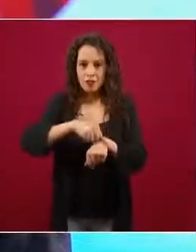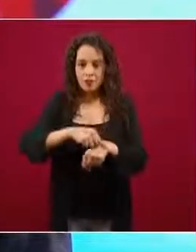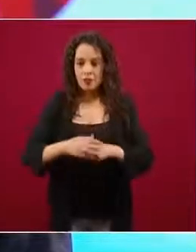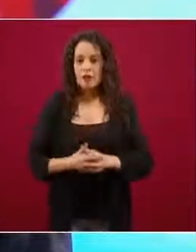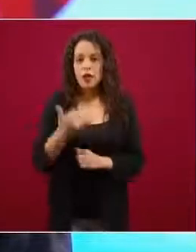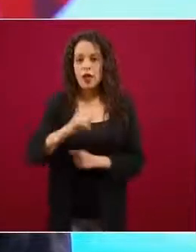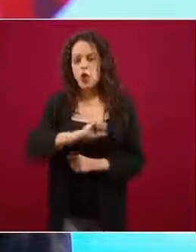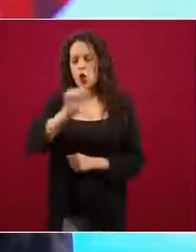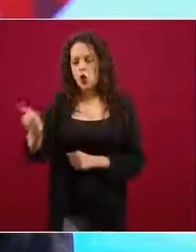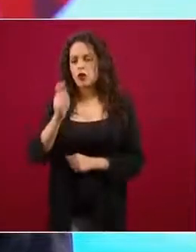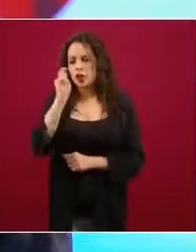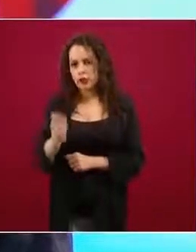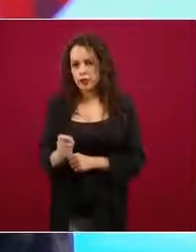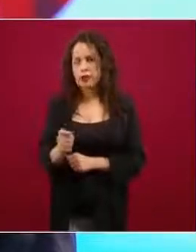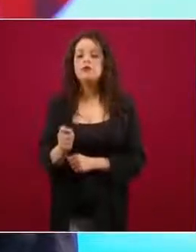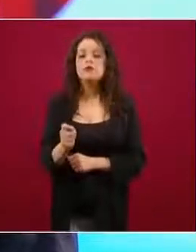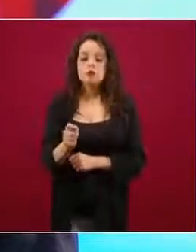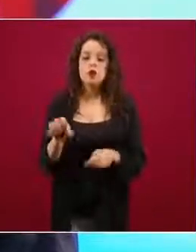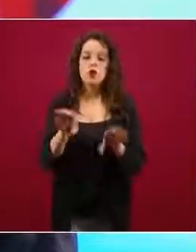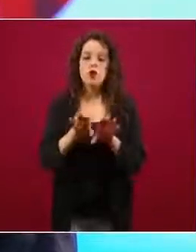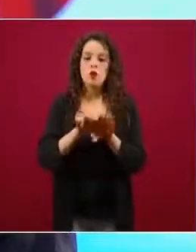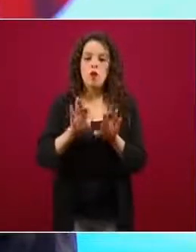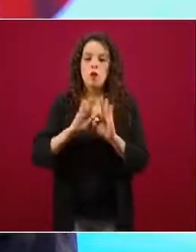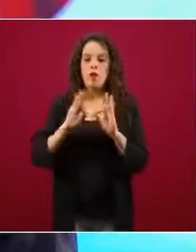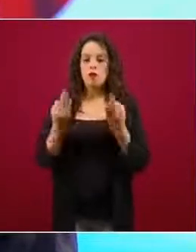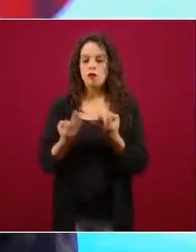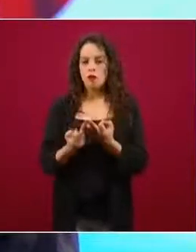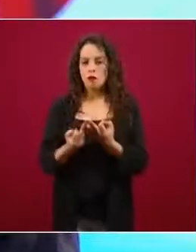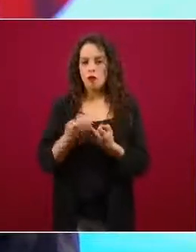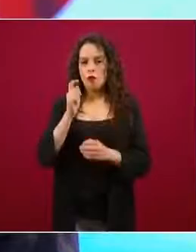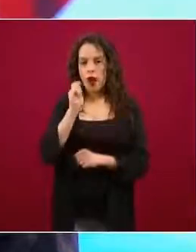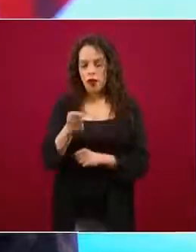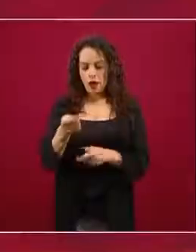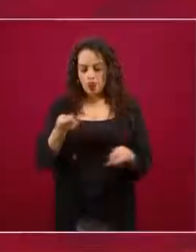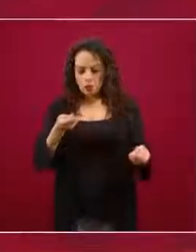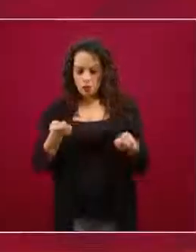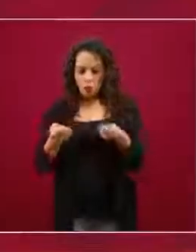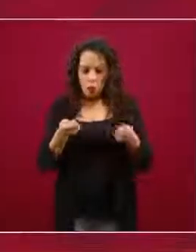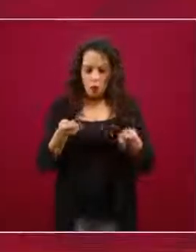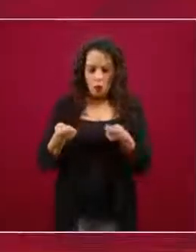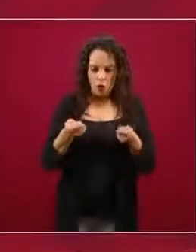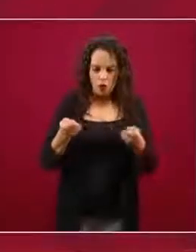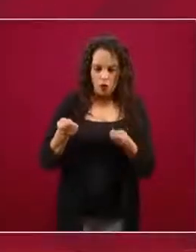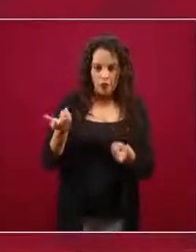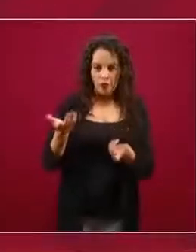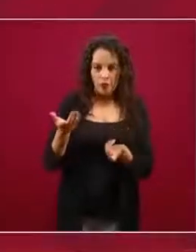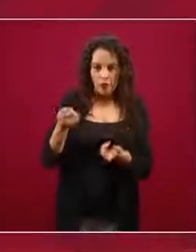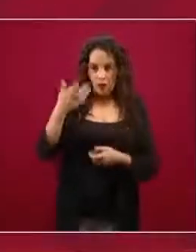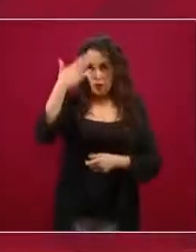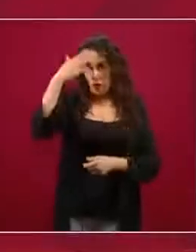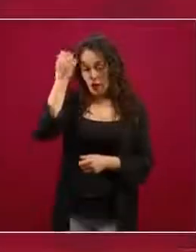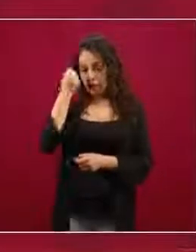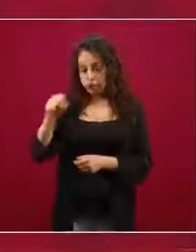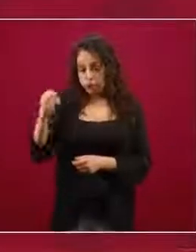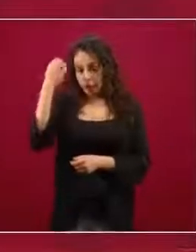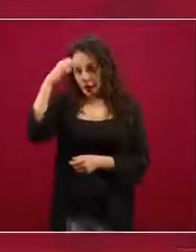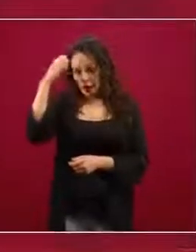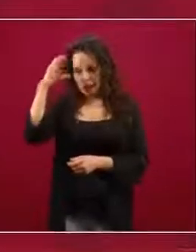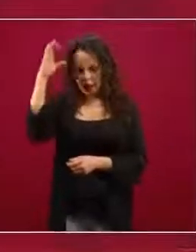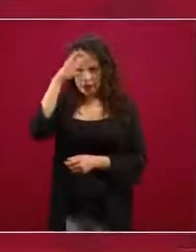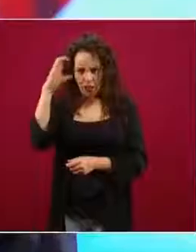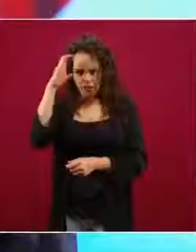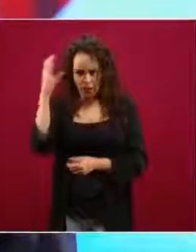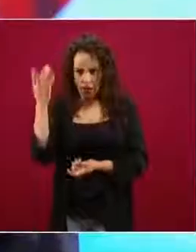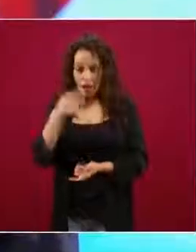manejo clínico. El manejo clínico de COVID en personas que no están críticamente enfermas no